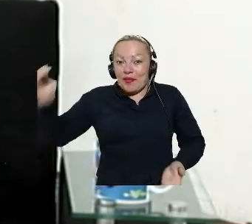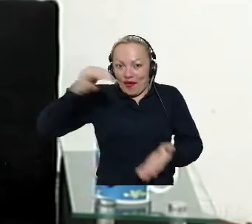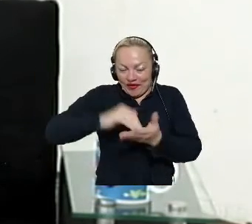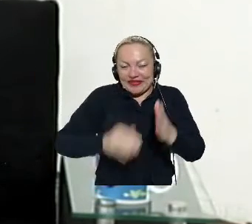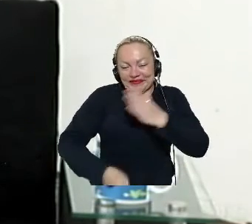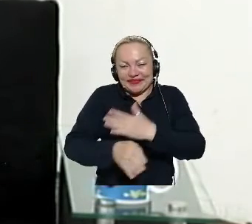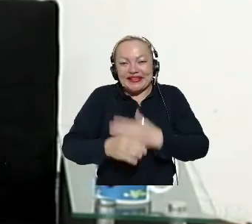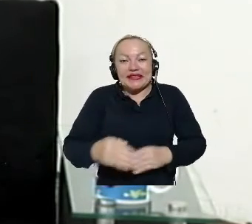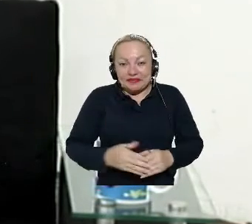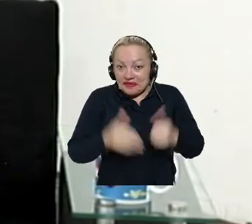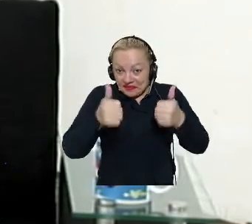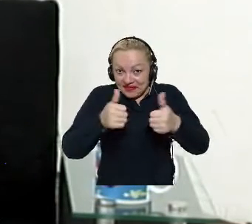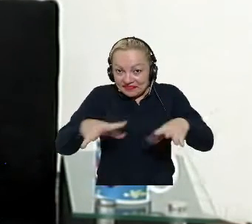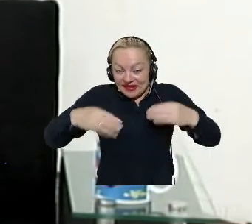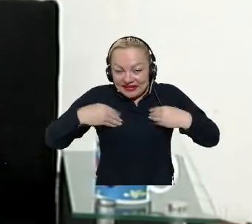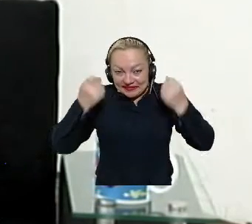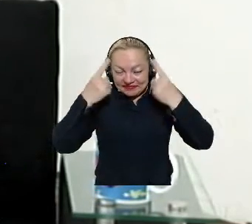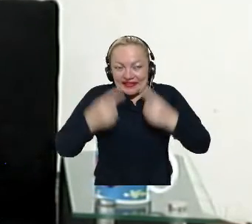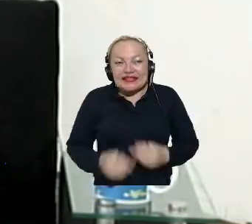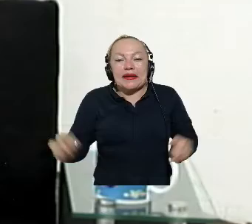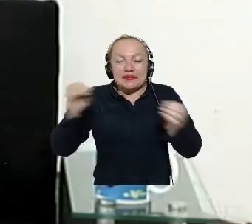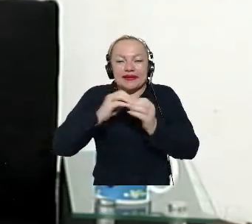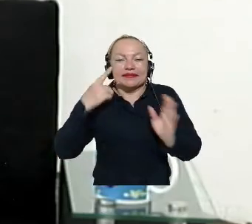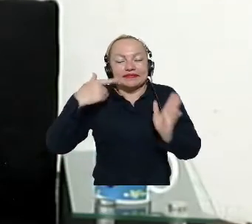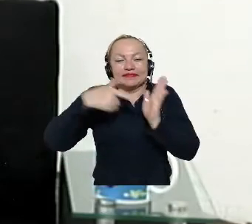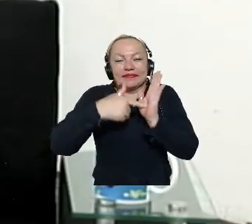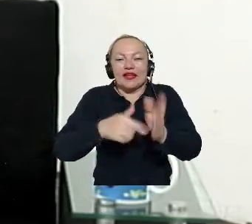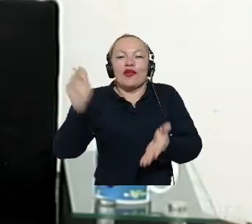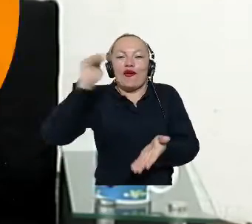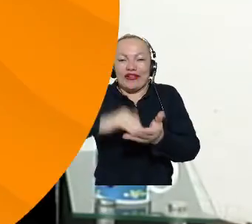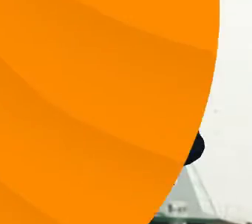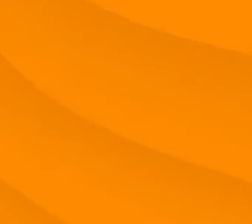las invitadas el día de hoy. ¿Te parece? Vamos entonces a una pequeña pausa. Ya volvemos.